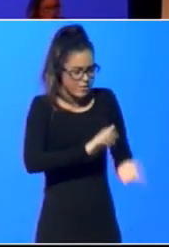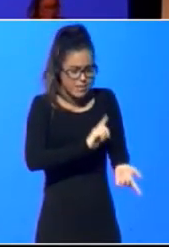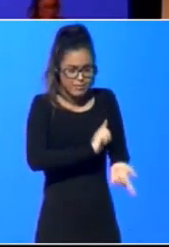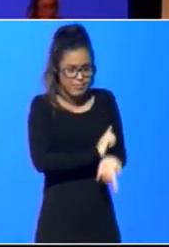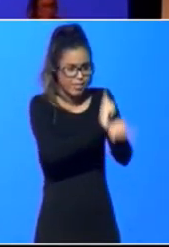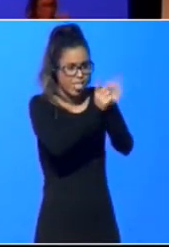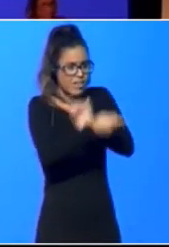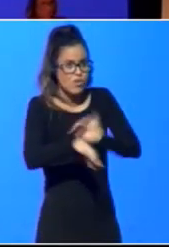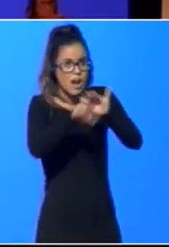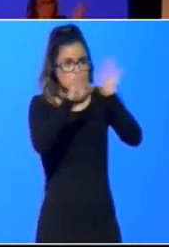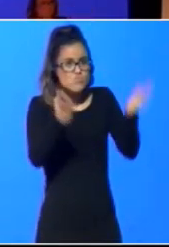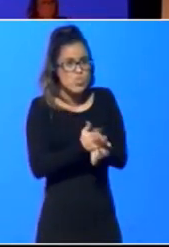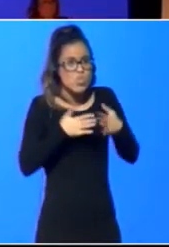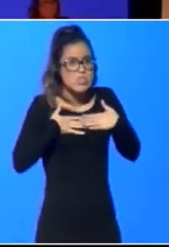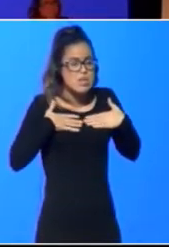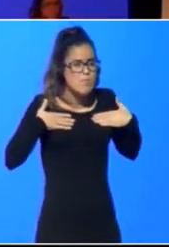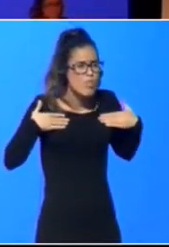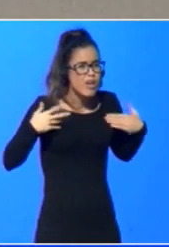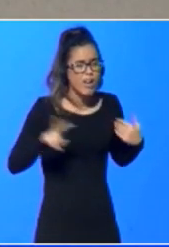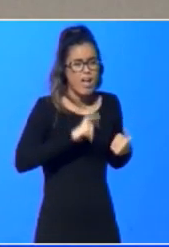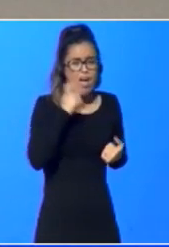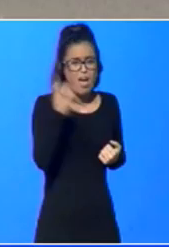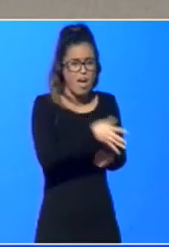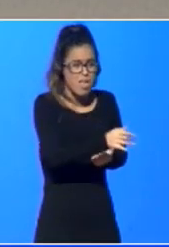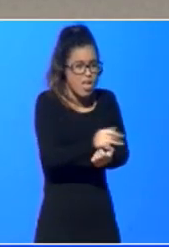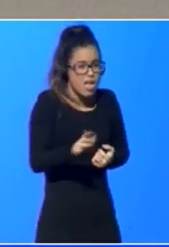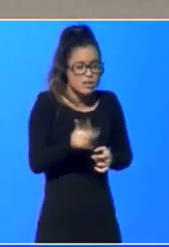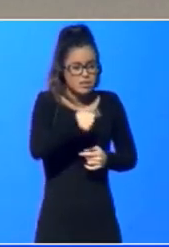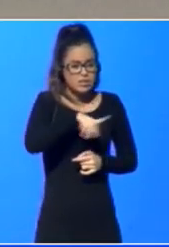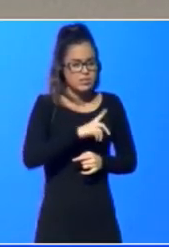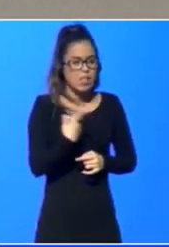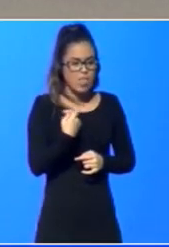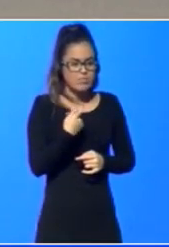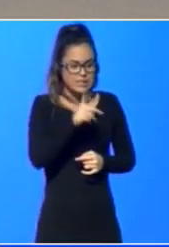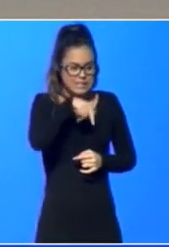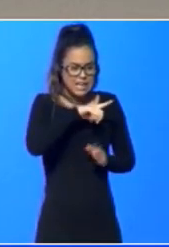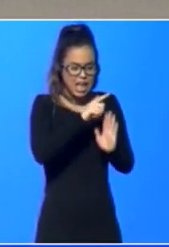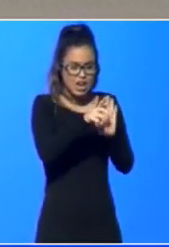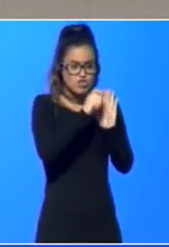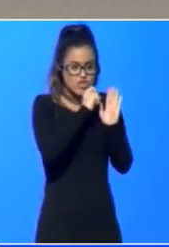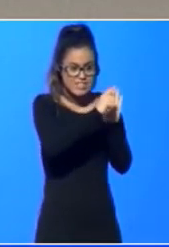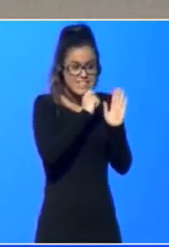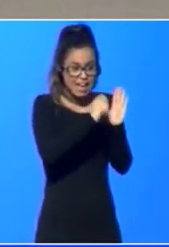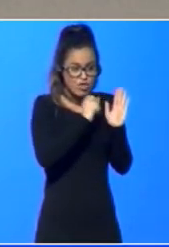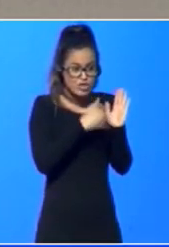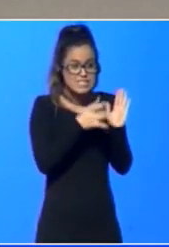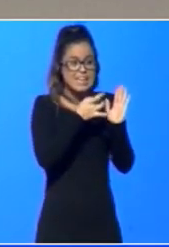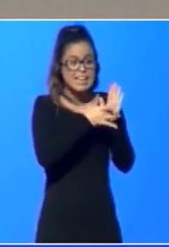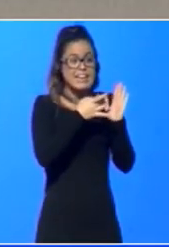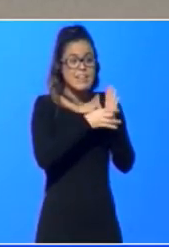de emociones y de situaciones que les tienen que garantizar que estos indicadores de calidad de vida